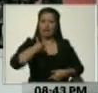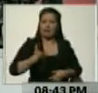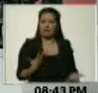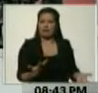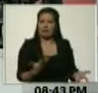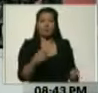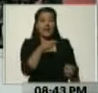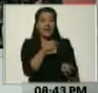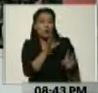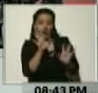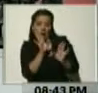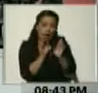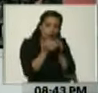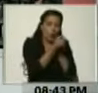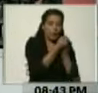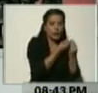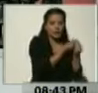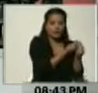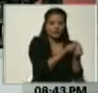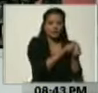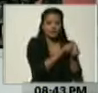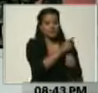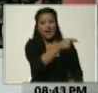Con un presidente desvergonzado que tiene Argentina.